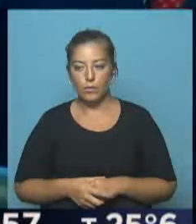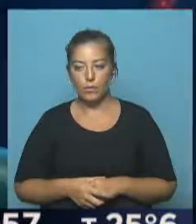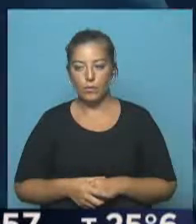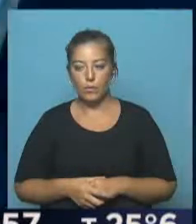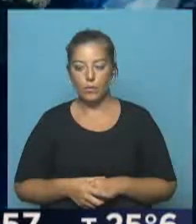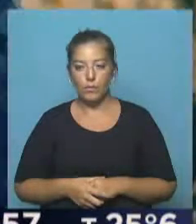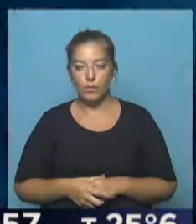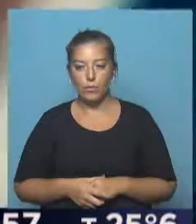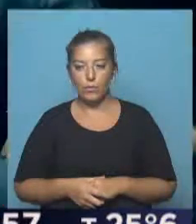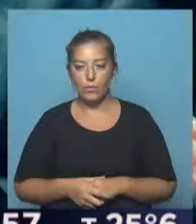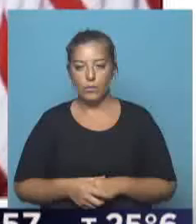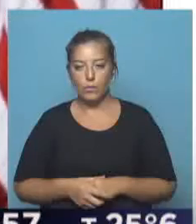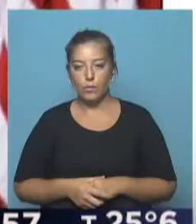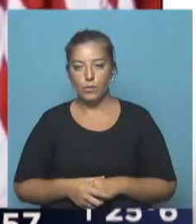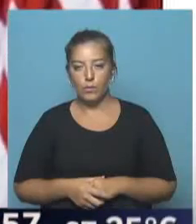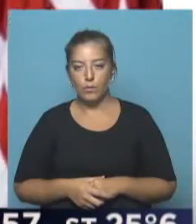ambassador.